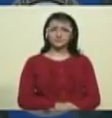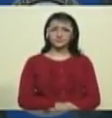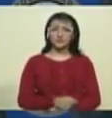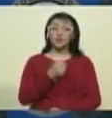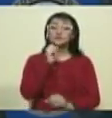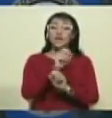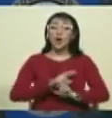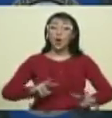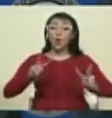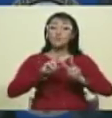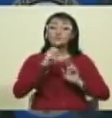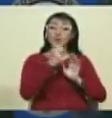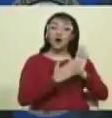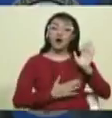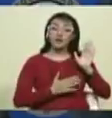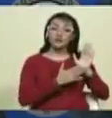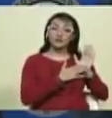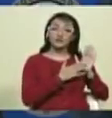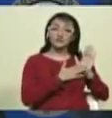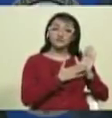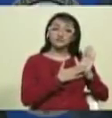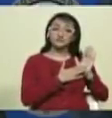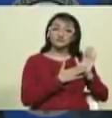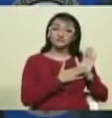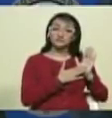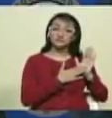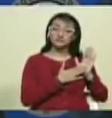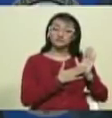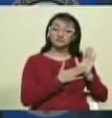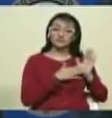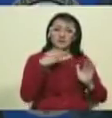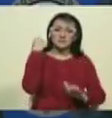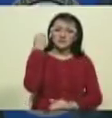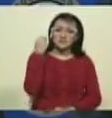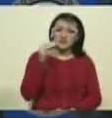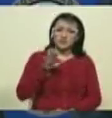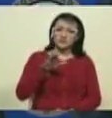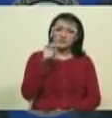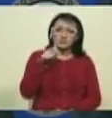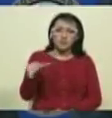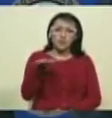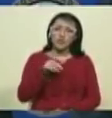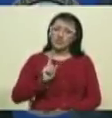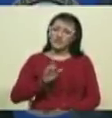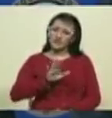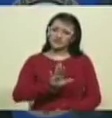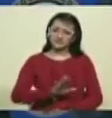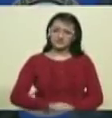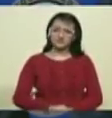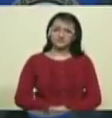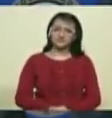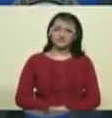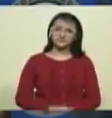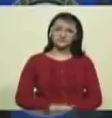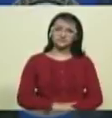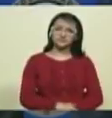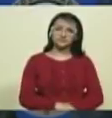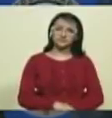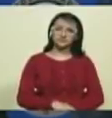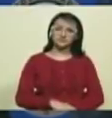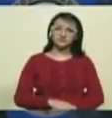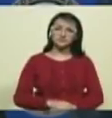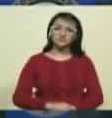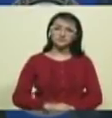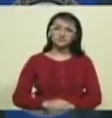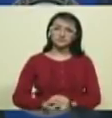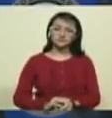Unidas y según lo dicta la lógica y el bien común de nuestros pueblos. Ojalá así sea, pero nosotros hemos por